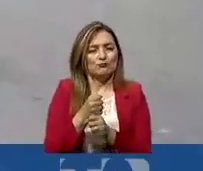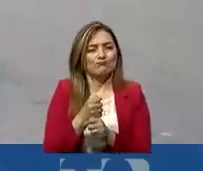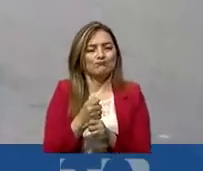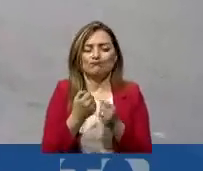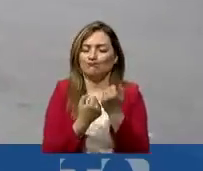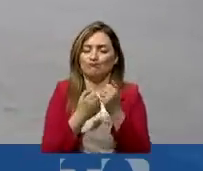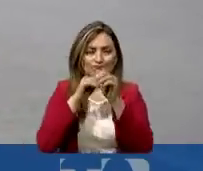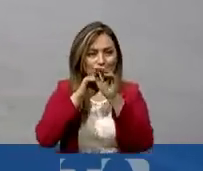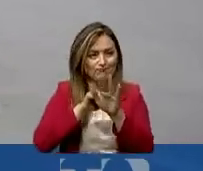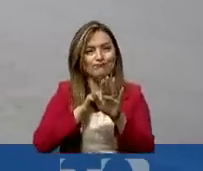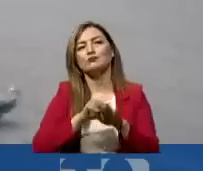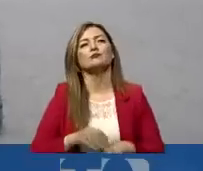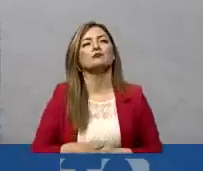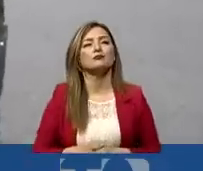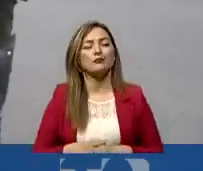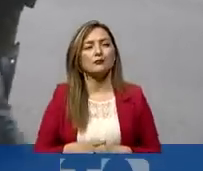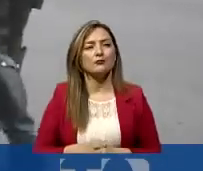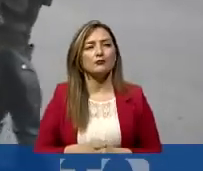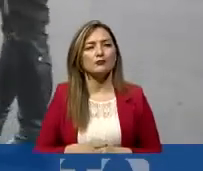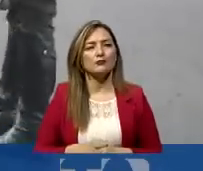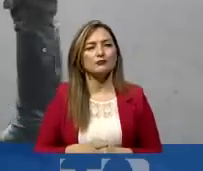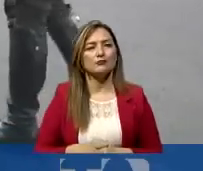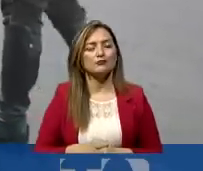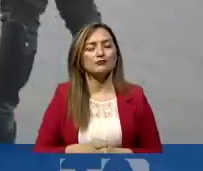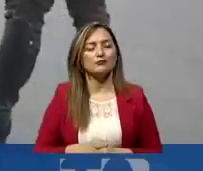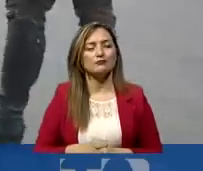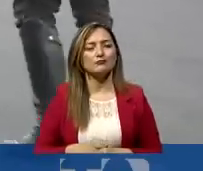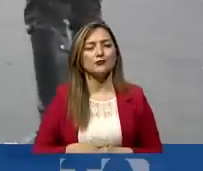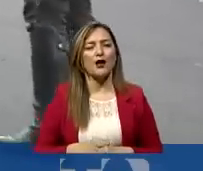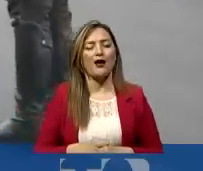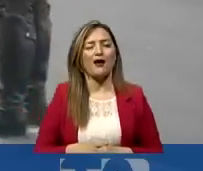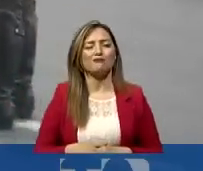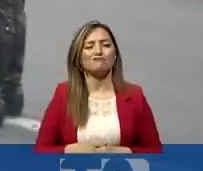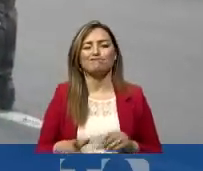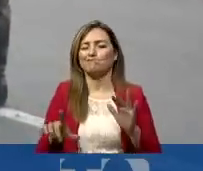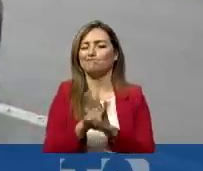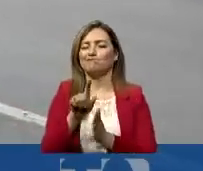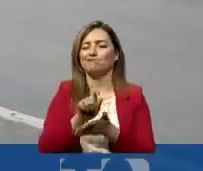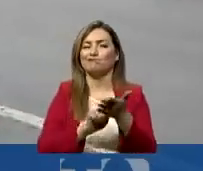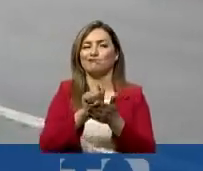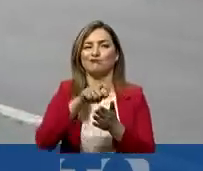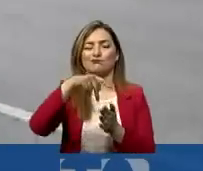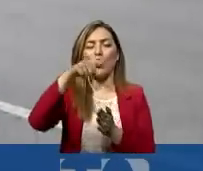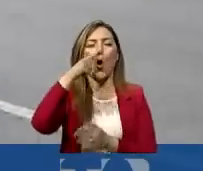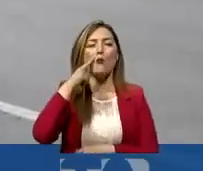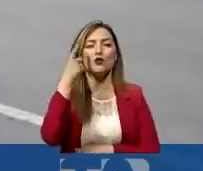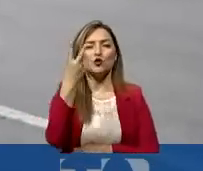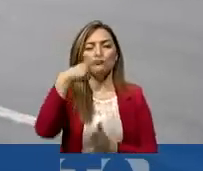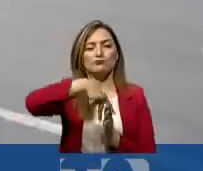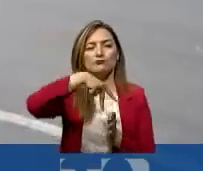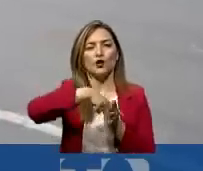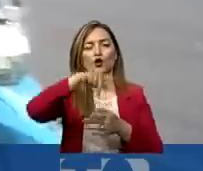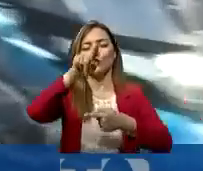varias autoridades, decidieron aprobar esta normativa, esta sanción de que dos ciudadanos no puedan movilizarse